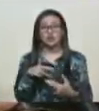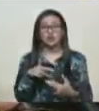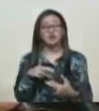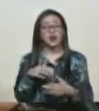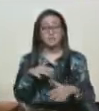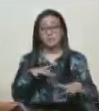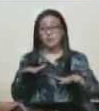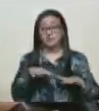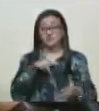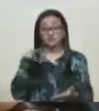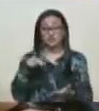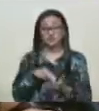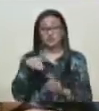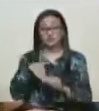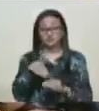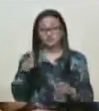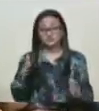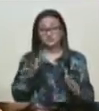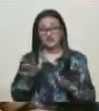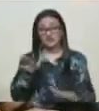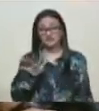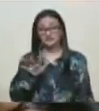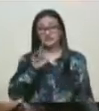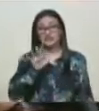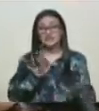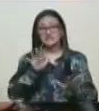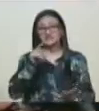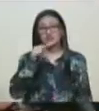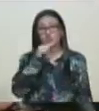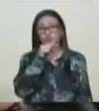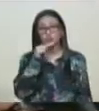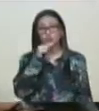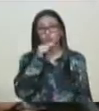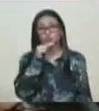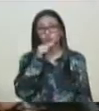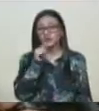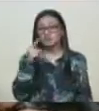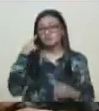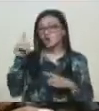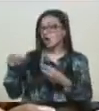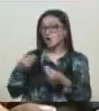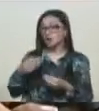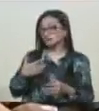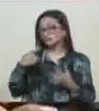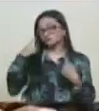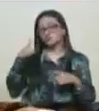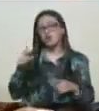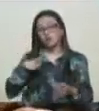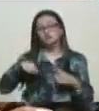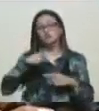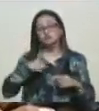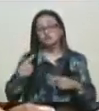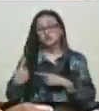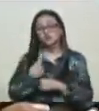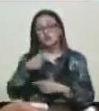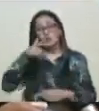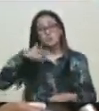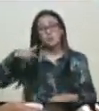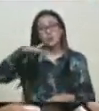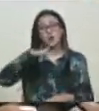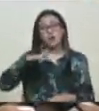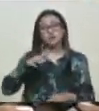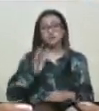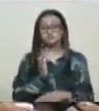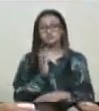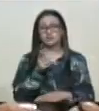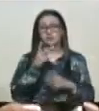movilización nacional para las elecciones el 15 de octubre. Si ellos no lo hacen, eso es su problema. Nosotros sí lo estamos haciendo. Sí lo estamos haciendo porque tenemos una obligación con el pueblo, es preservar la paz